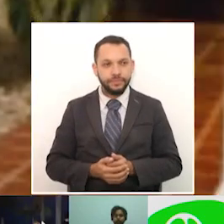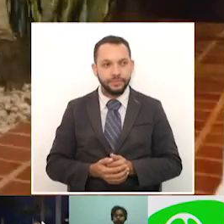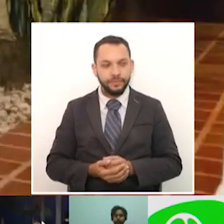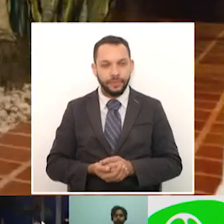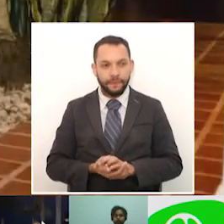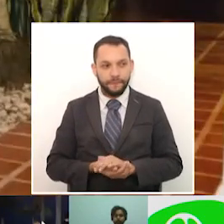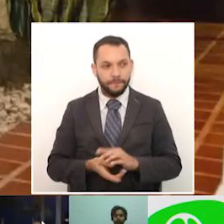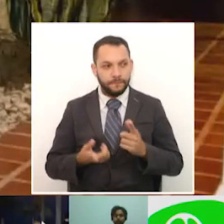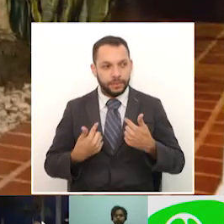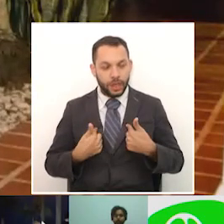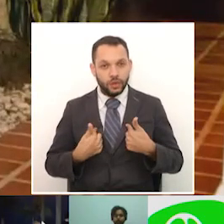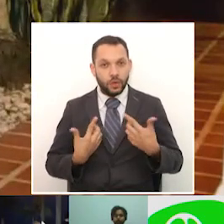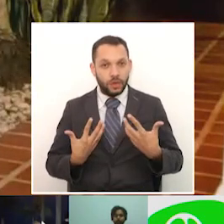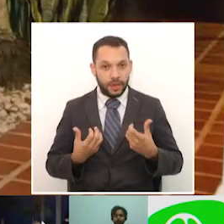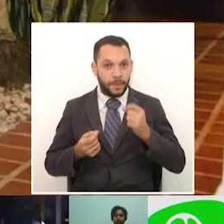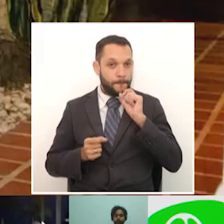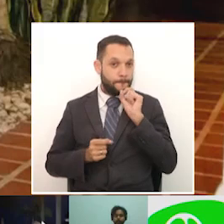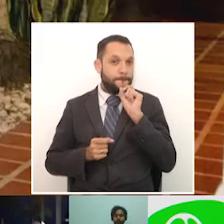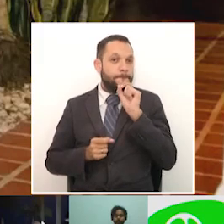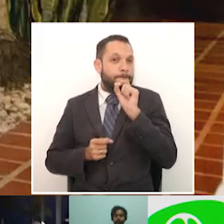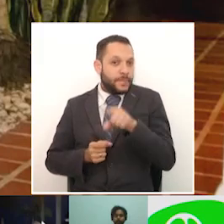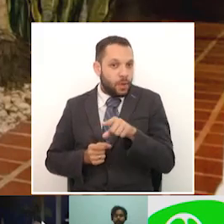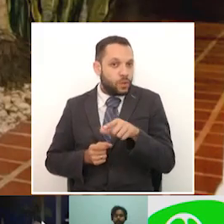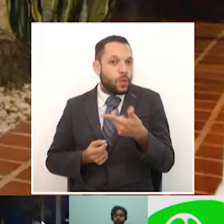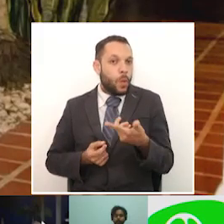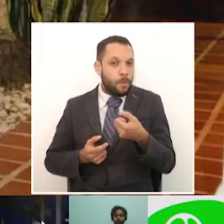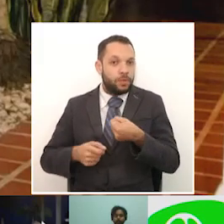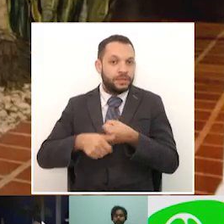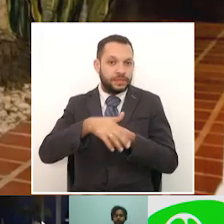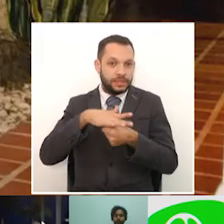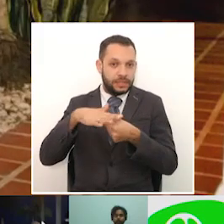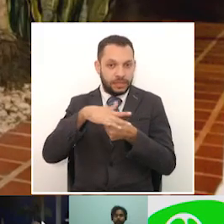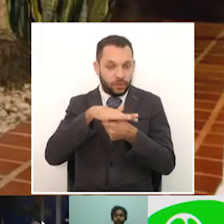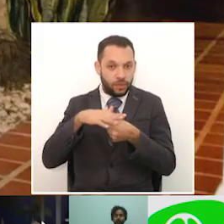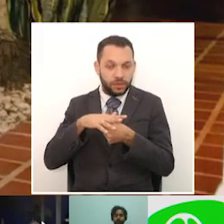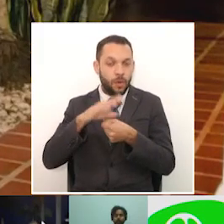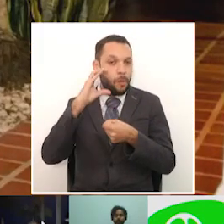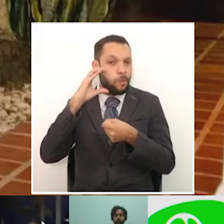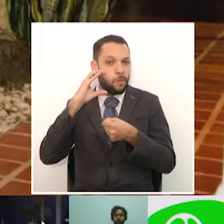Pues yo le voy a preguntar a Uttam referente a la situación del COVID-19.